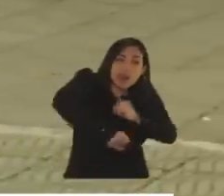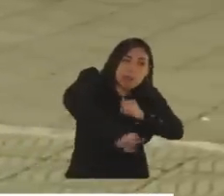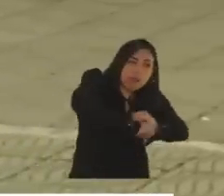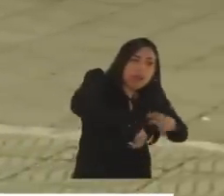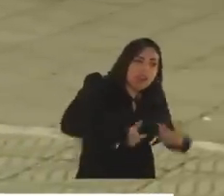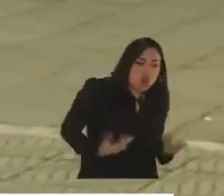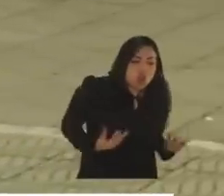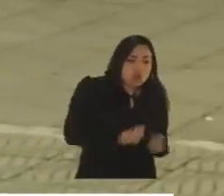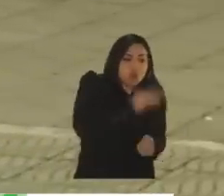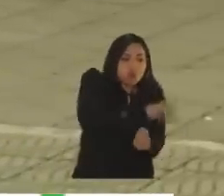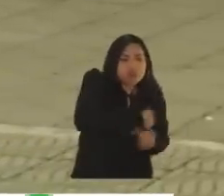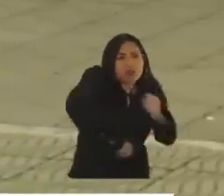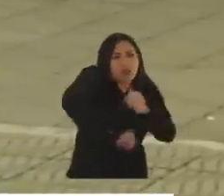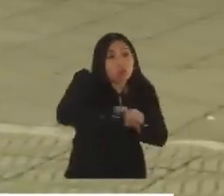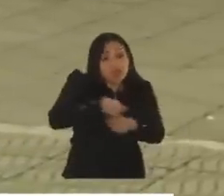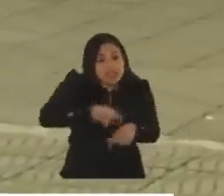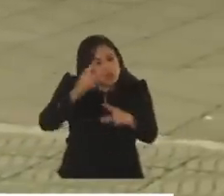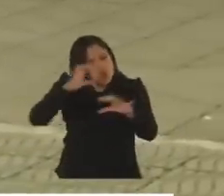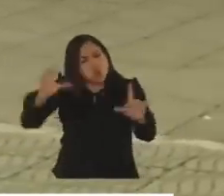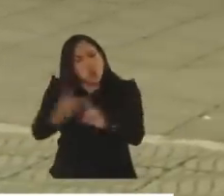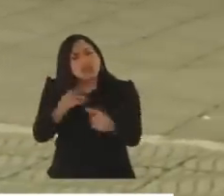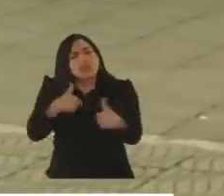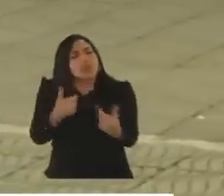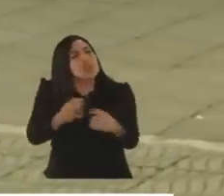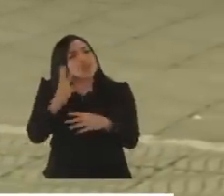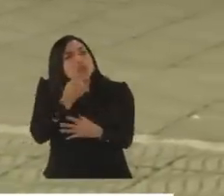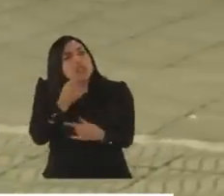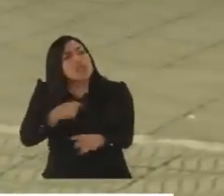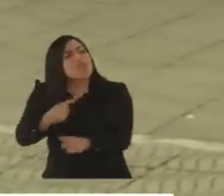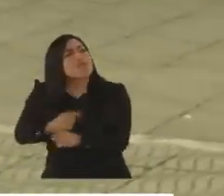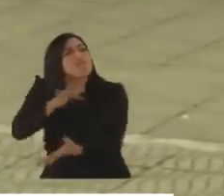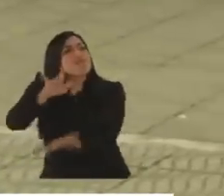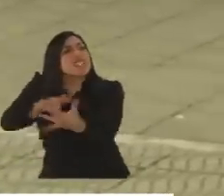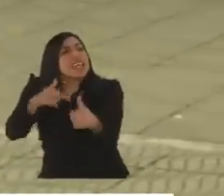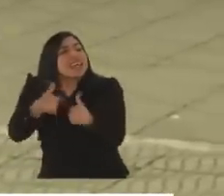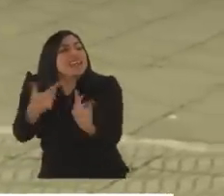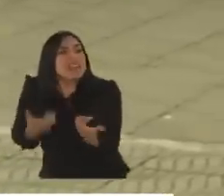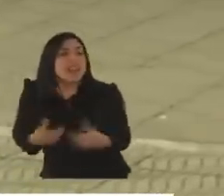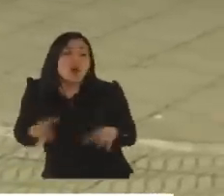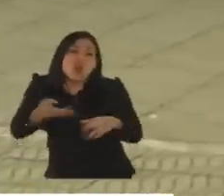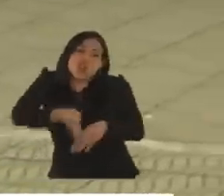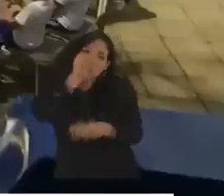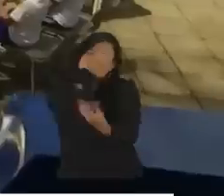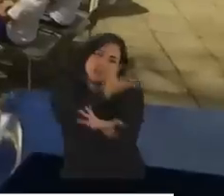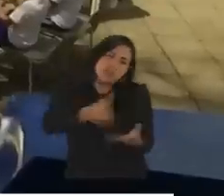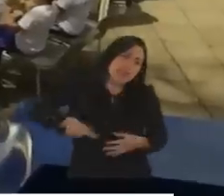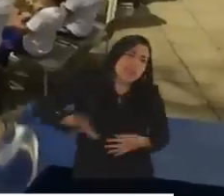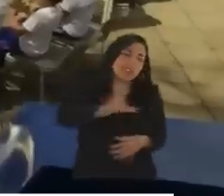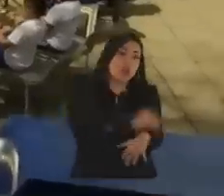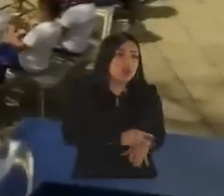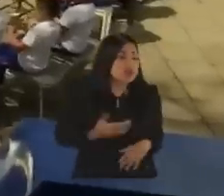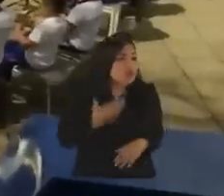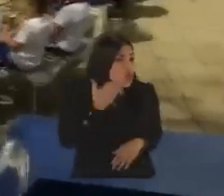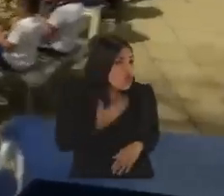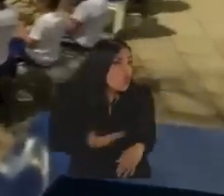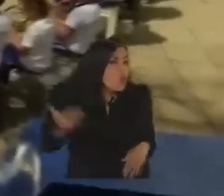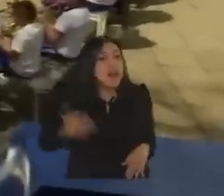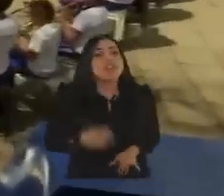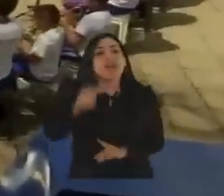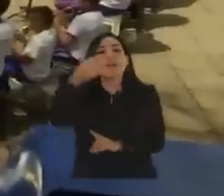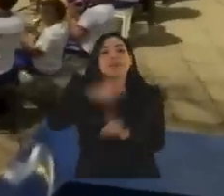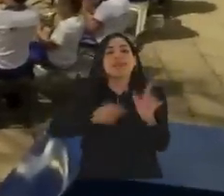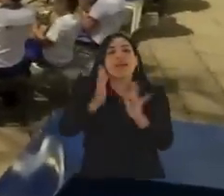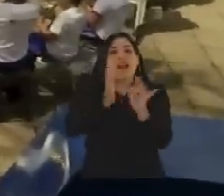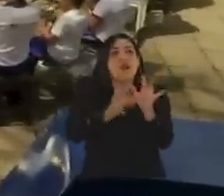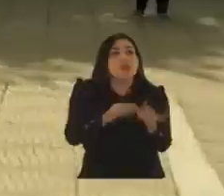que esto es un sueño muy bonito en el que queremos cumplir y que Dios los bendiga mucho. El evento se realizará en abril